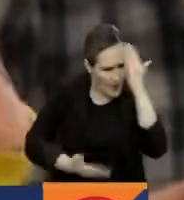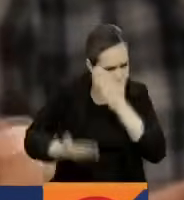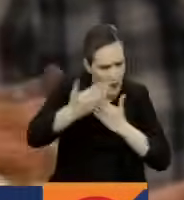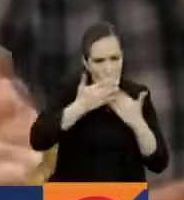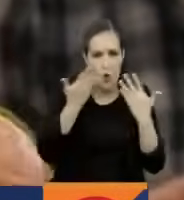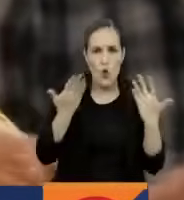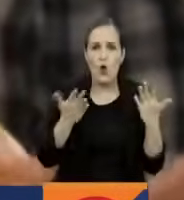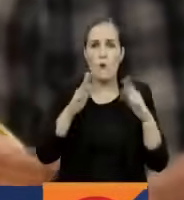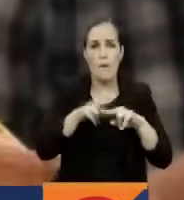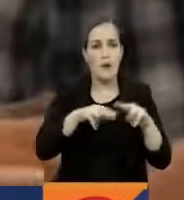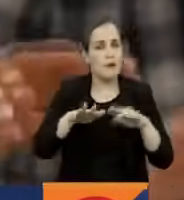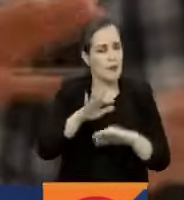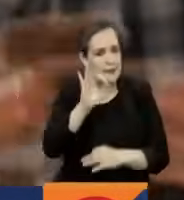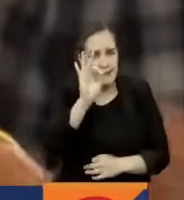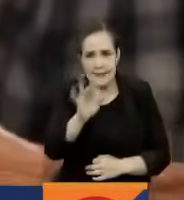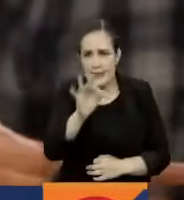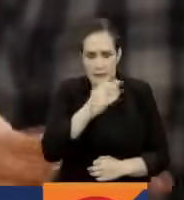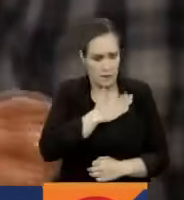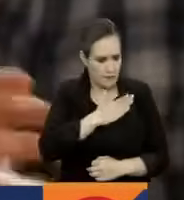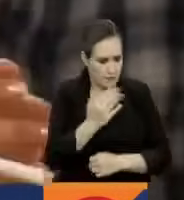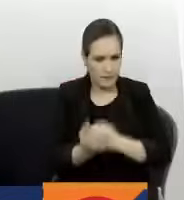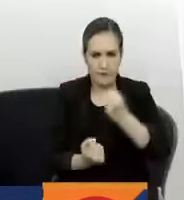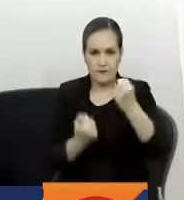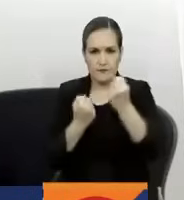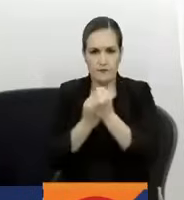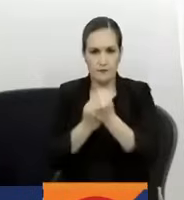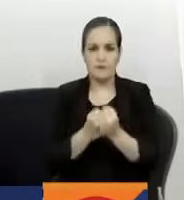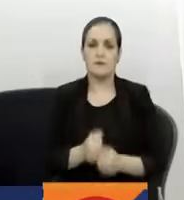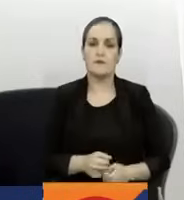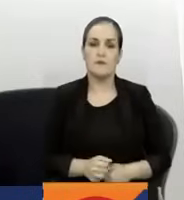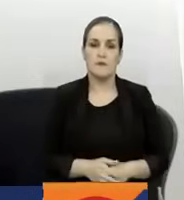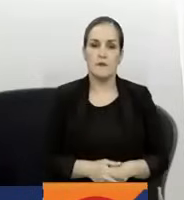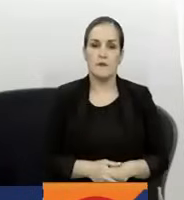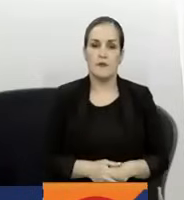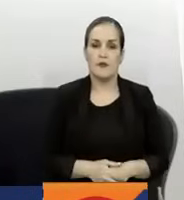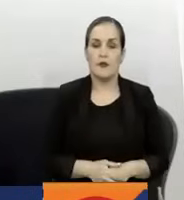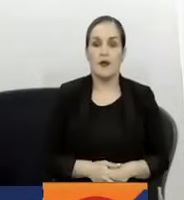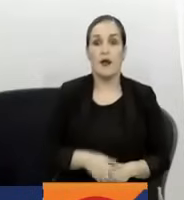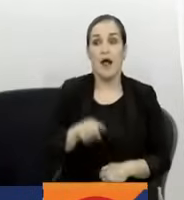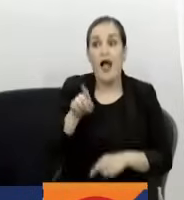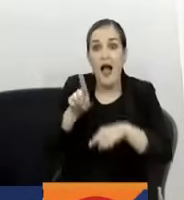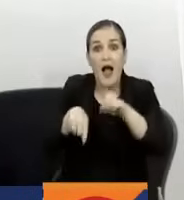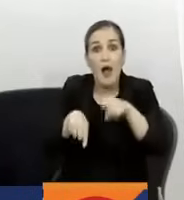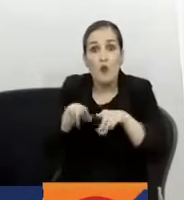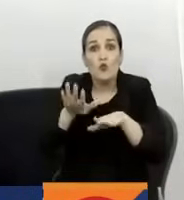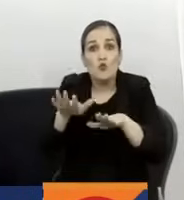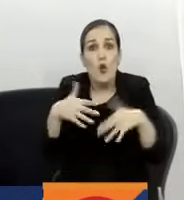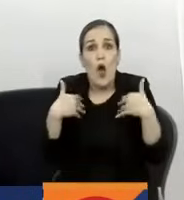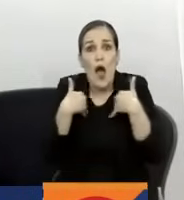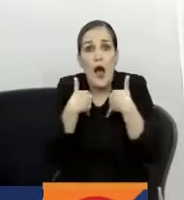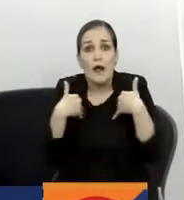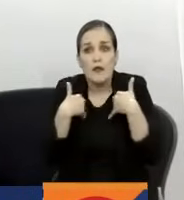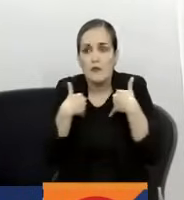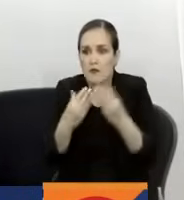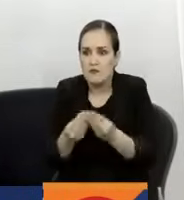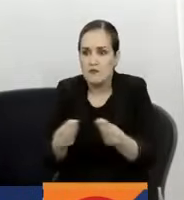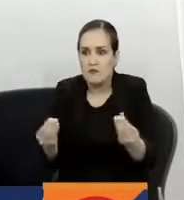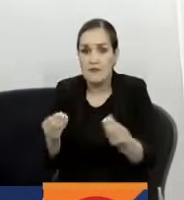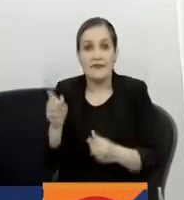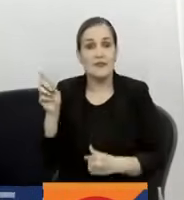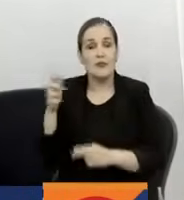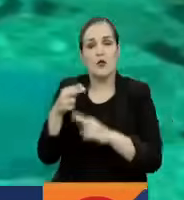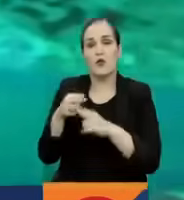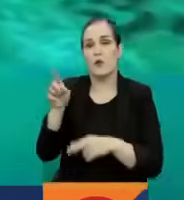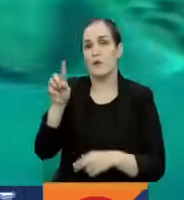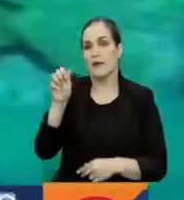siempre siéntanse respaldados por este ministerio para proteger especies que están amenazadas Sandra bezudo directora de la